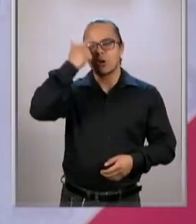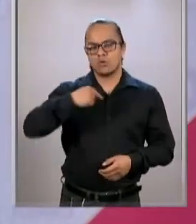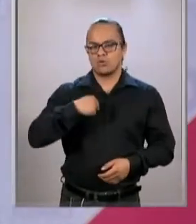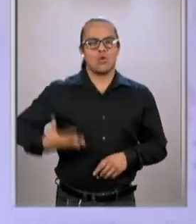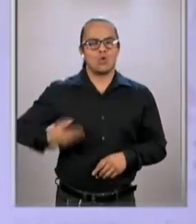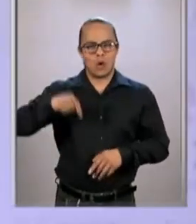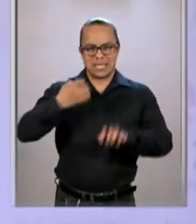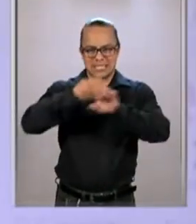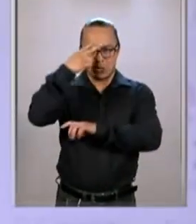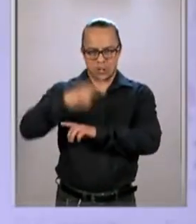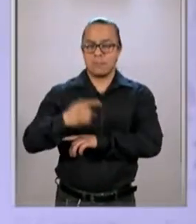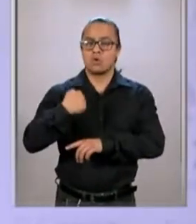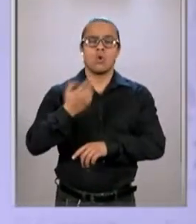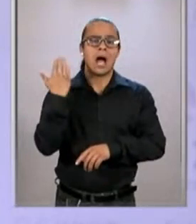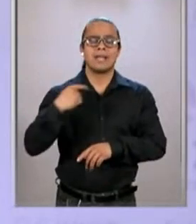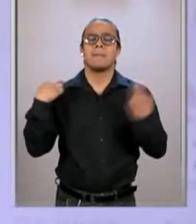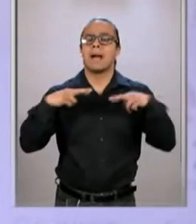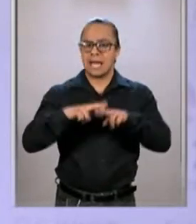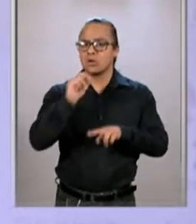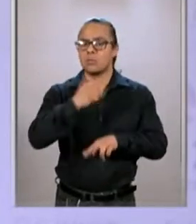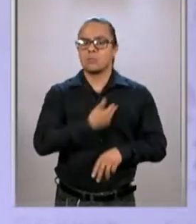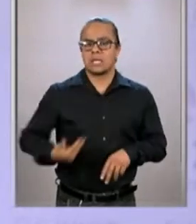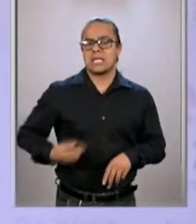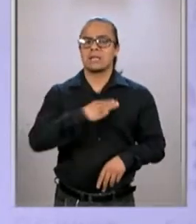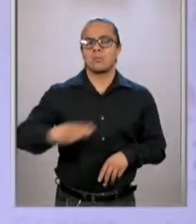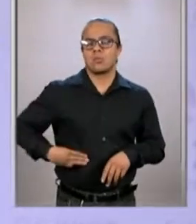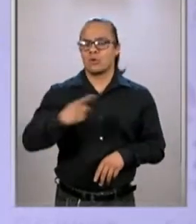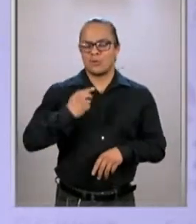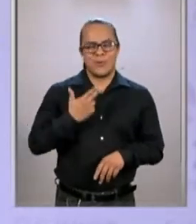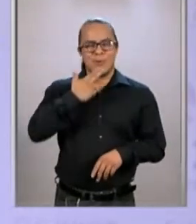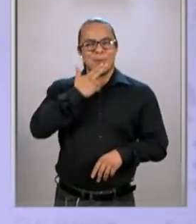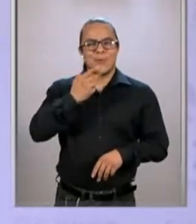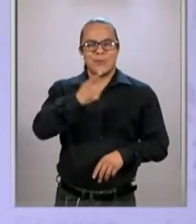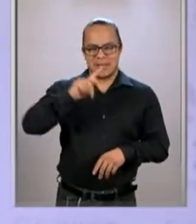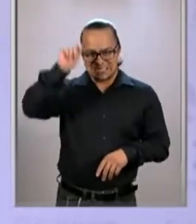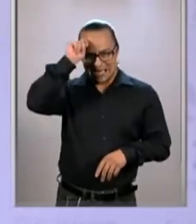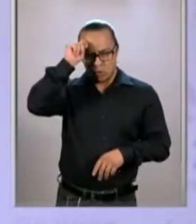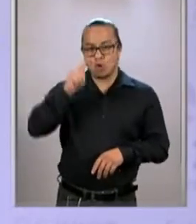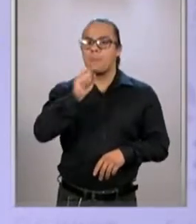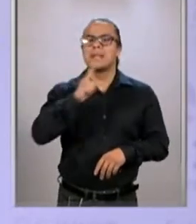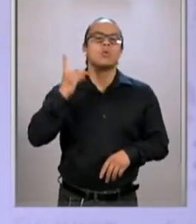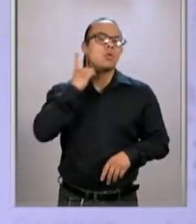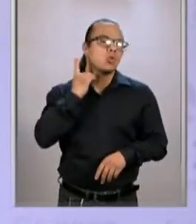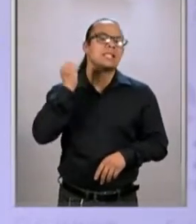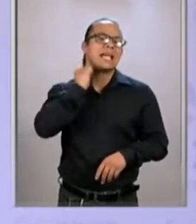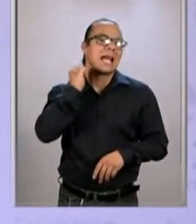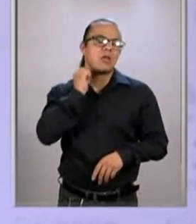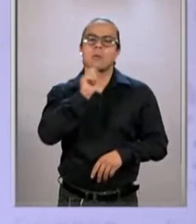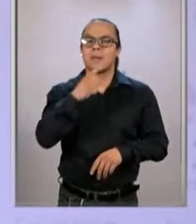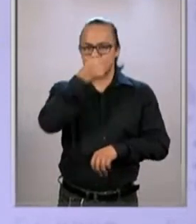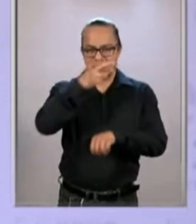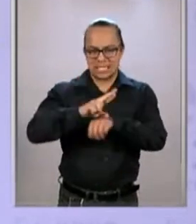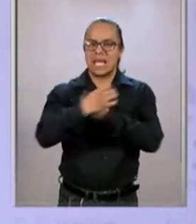Alejandra del Moral. He sido profesora, presidenta municipal de mi querido Texcoco, así como diputada y senadora. También fui secretaria